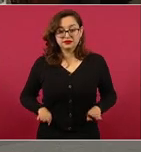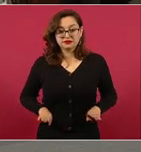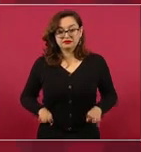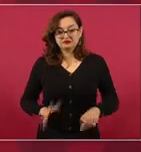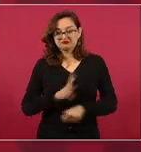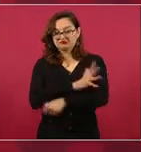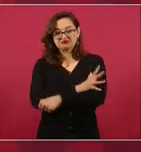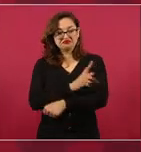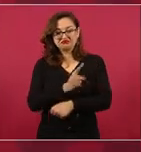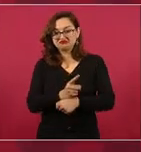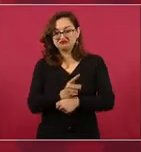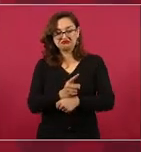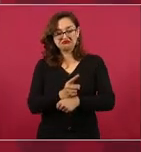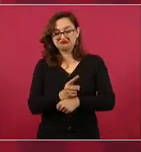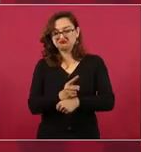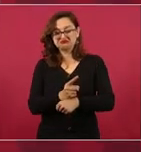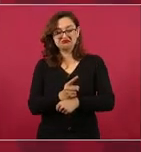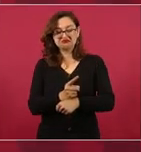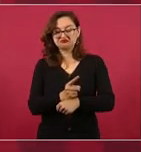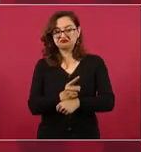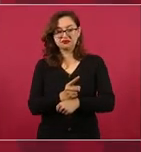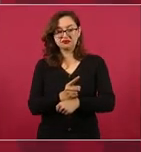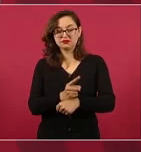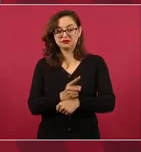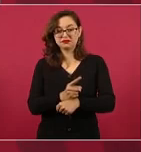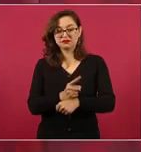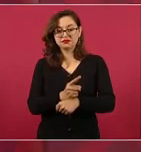con honestidad,